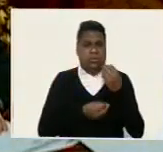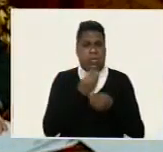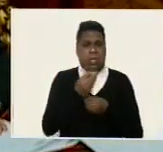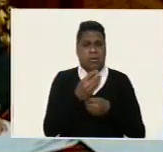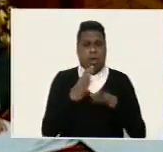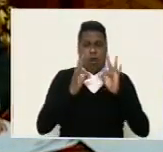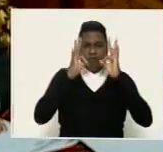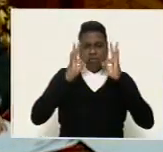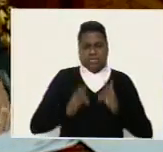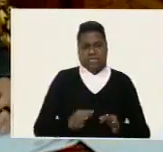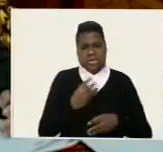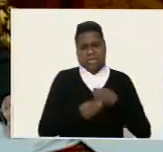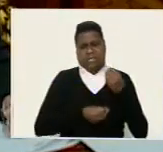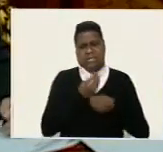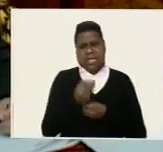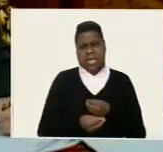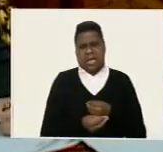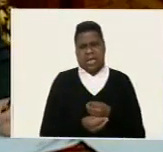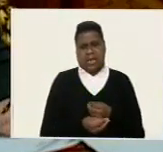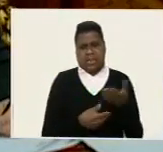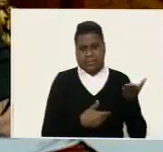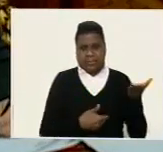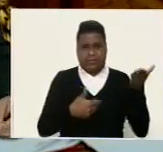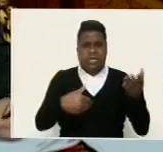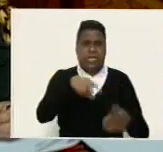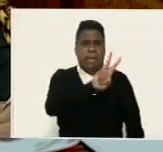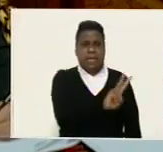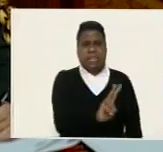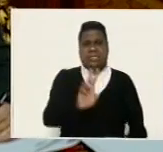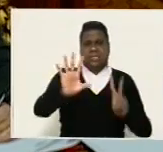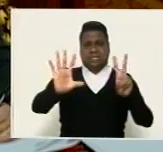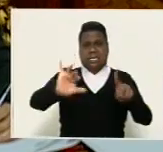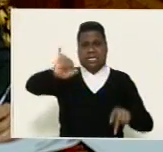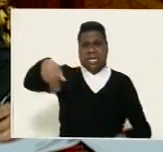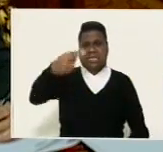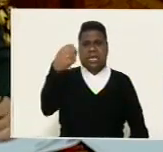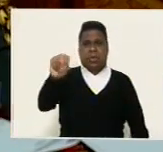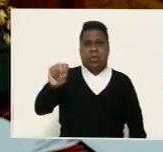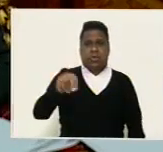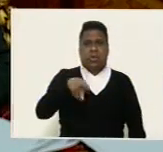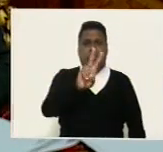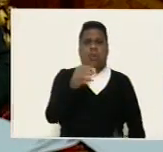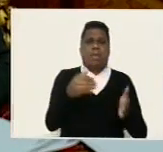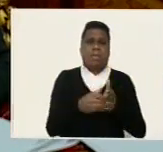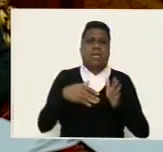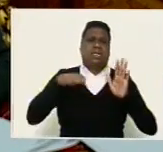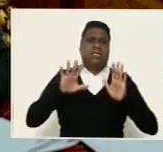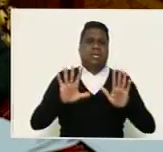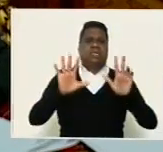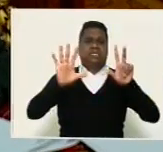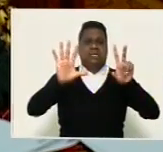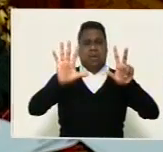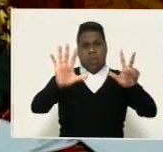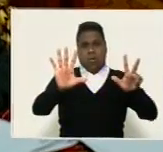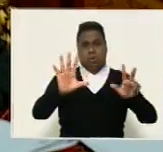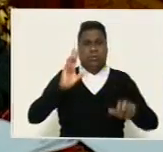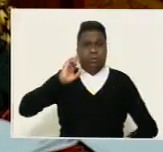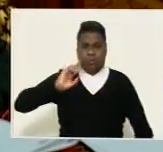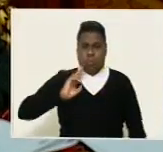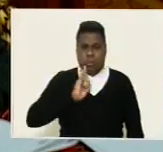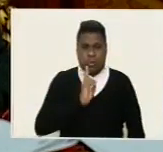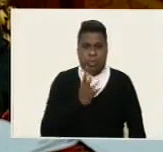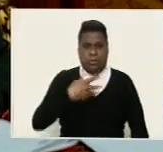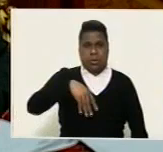oficiales conmemorativos este 27 de junio de 2018 en Ciudad Bolívar.